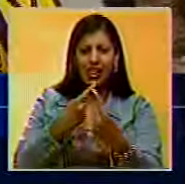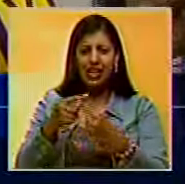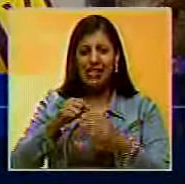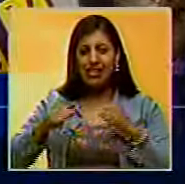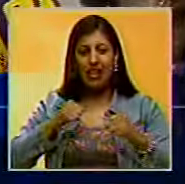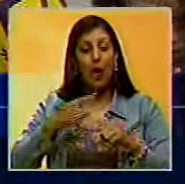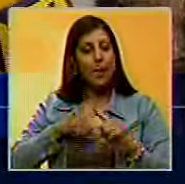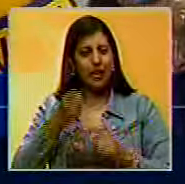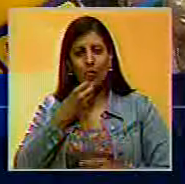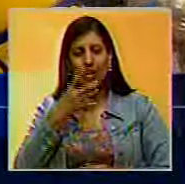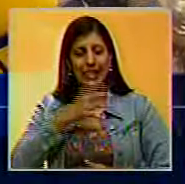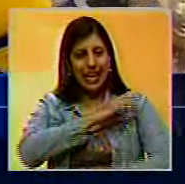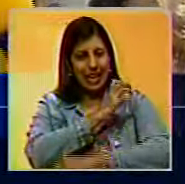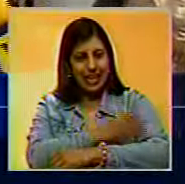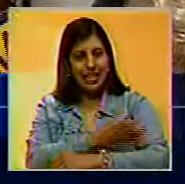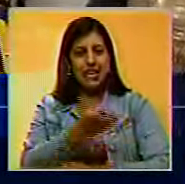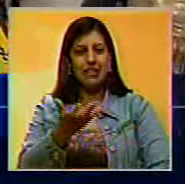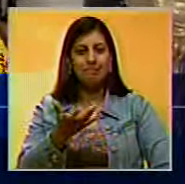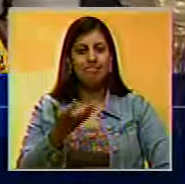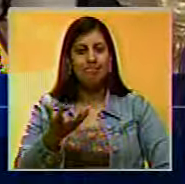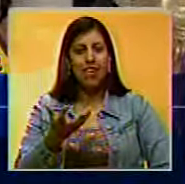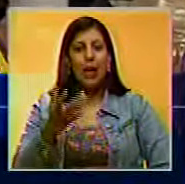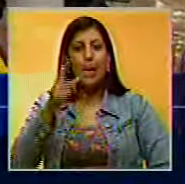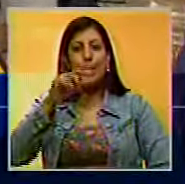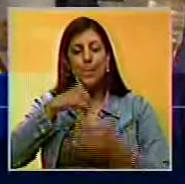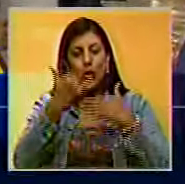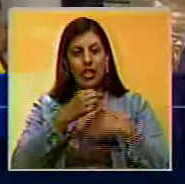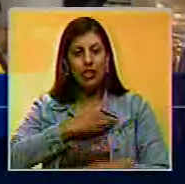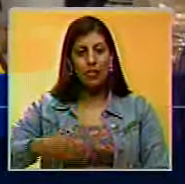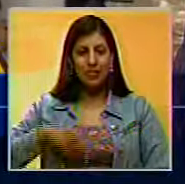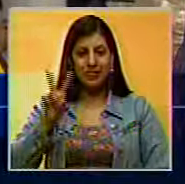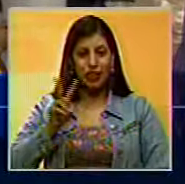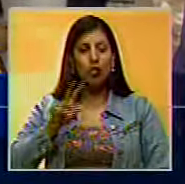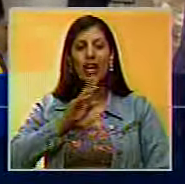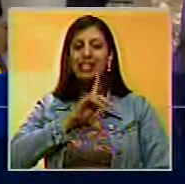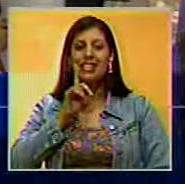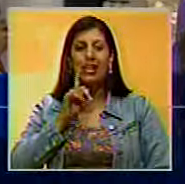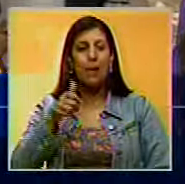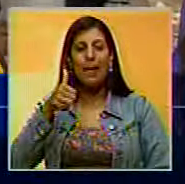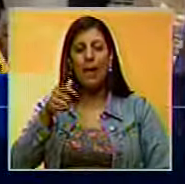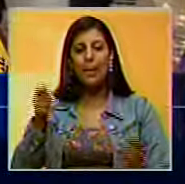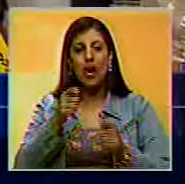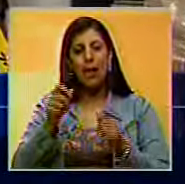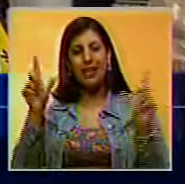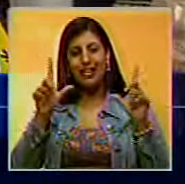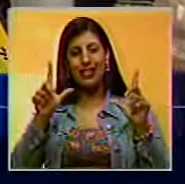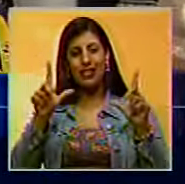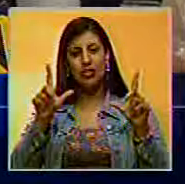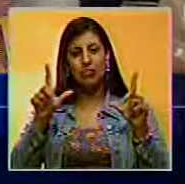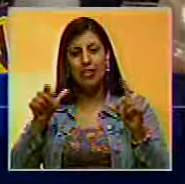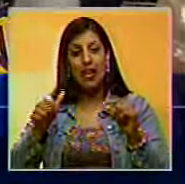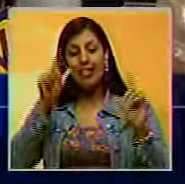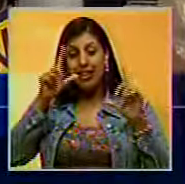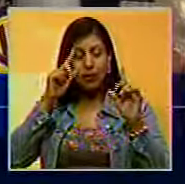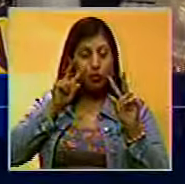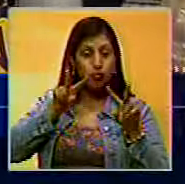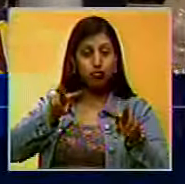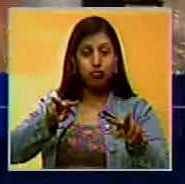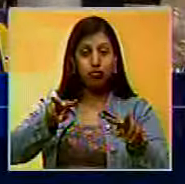millón, pero muy buena energía. El proyecto Miss Venezuela, sin duda alguna, es el programa de televisión